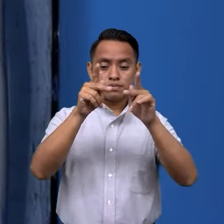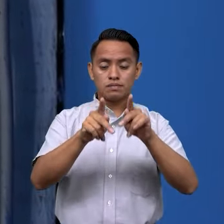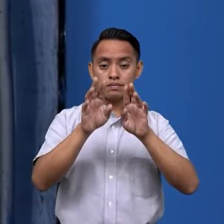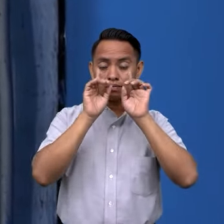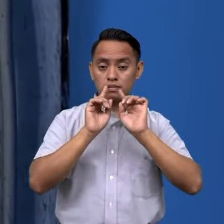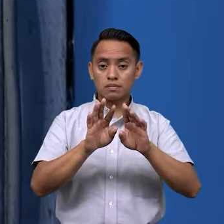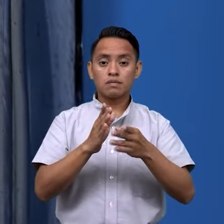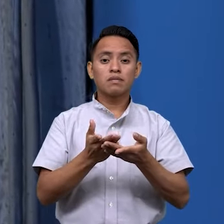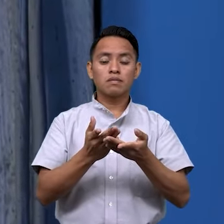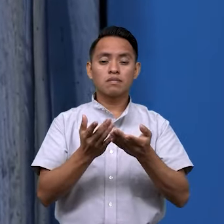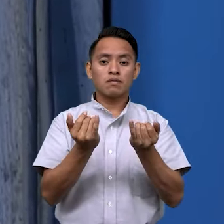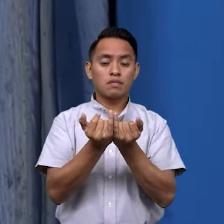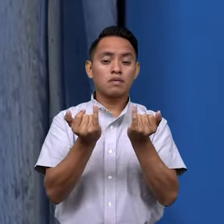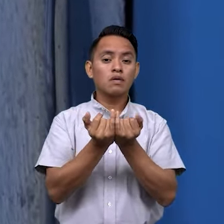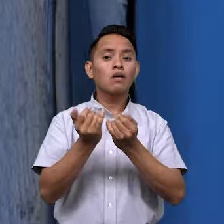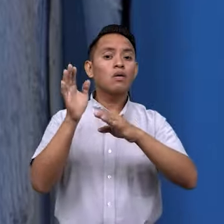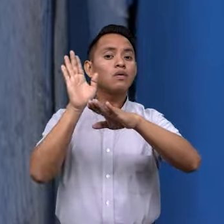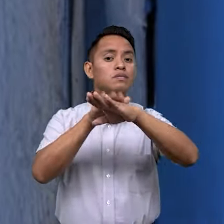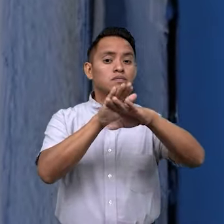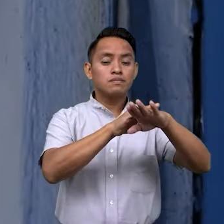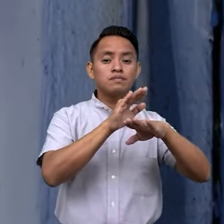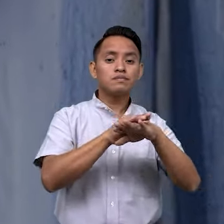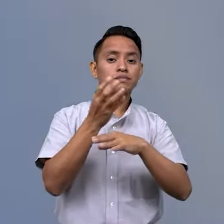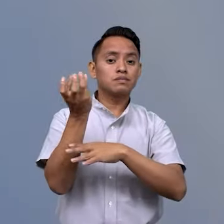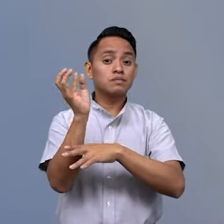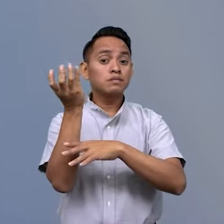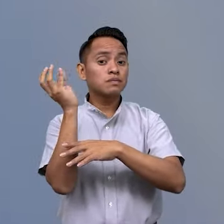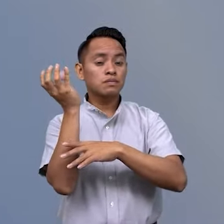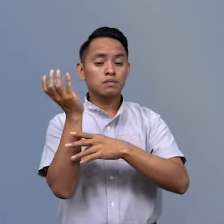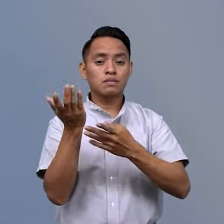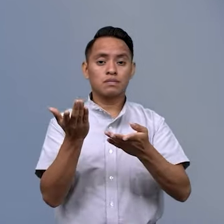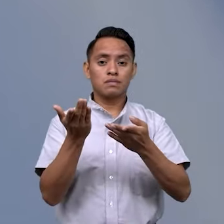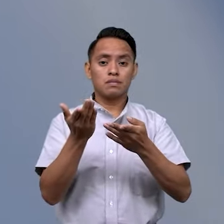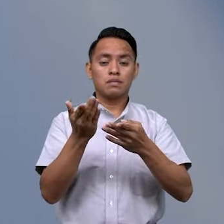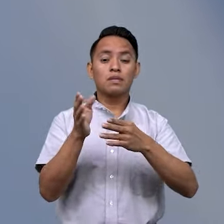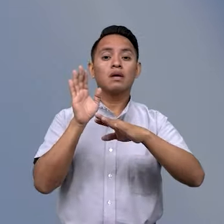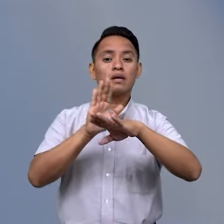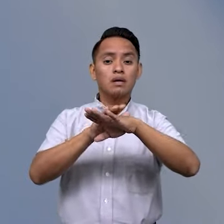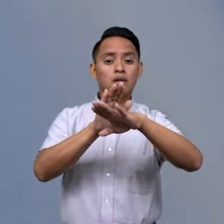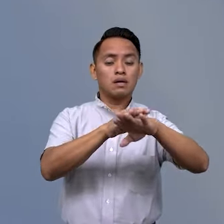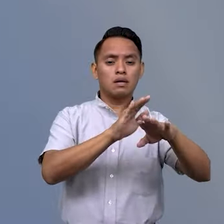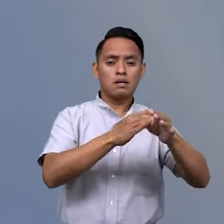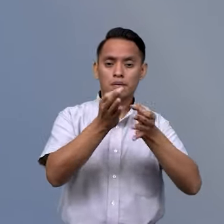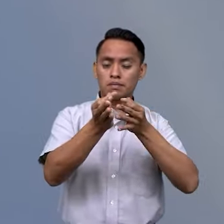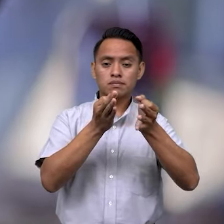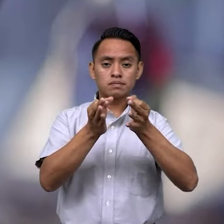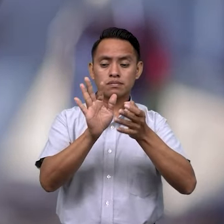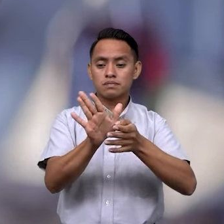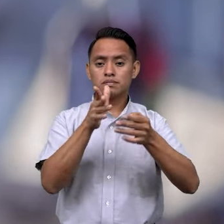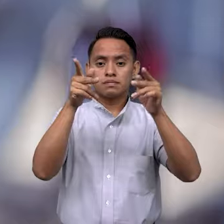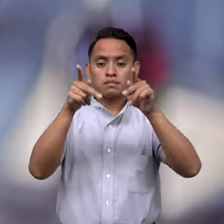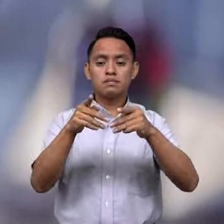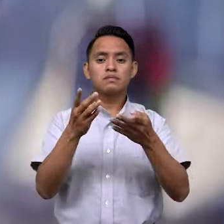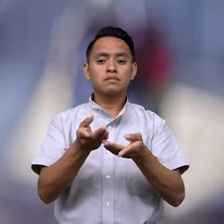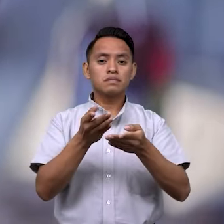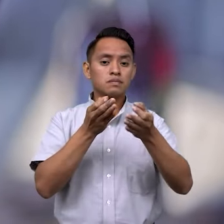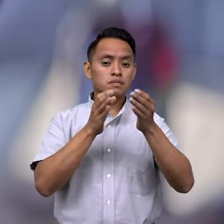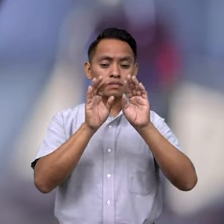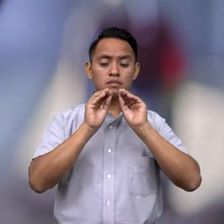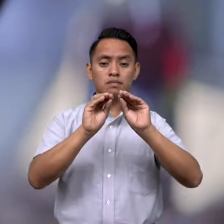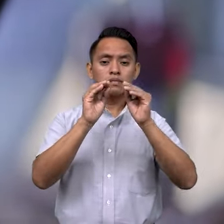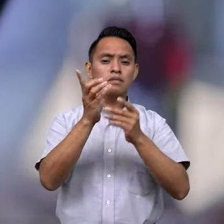más, cuando suenan las alarmas, así cuando están haciendo un simulacro, nosotros les explicamos a los clientes y también les enseñamos la ruta de evacuaciones